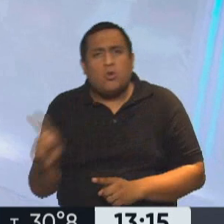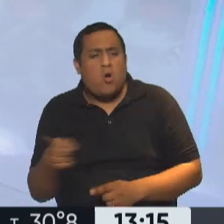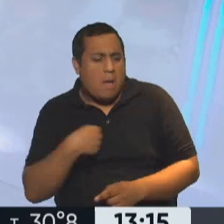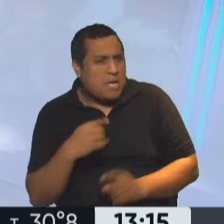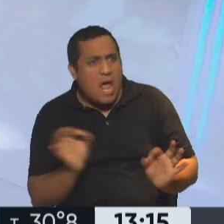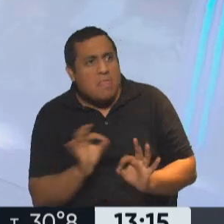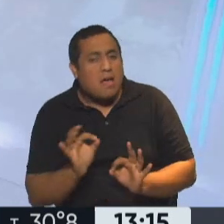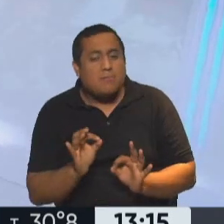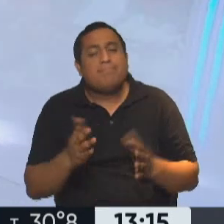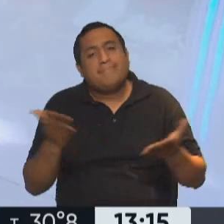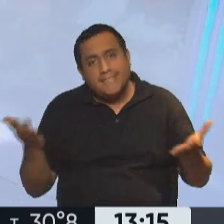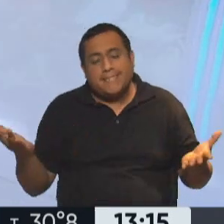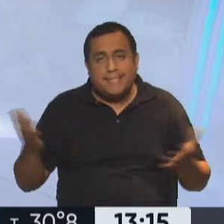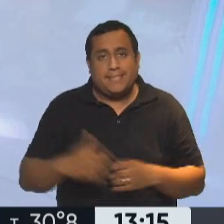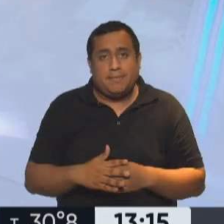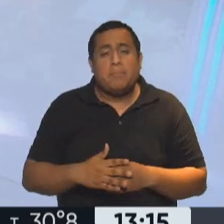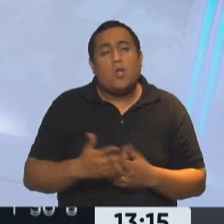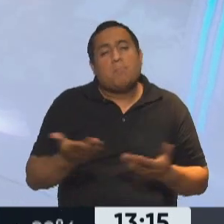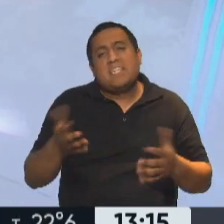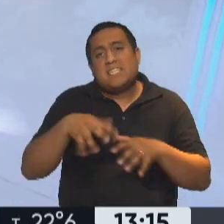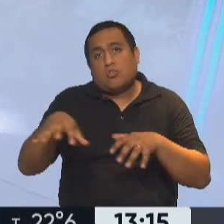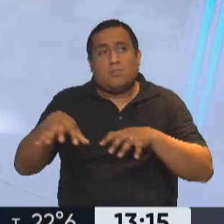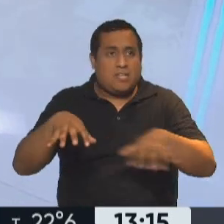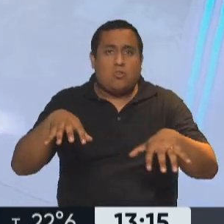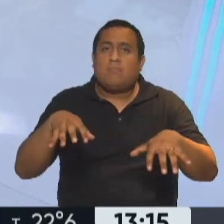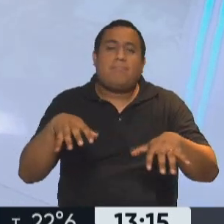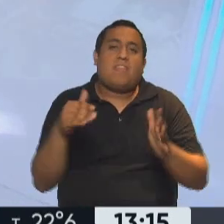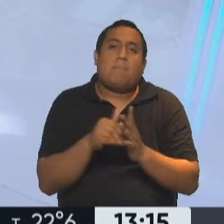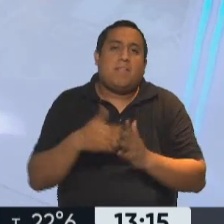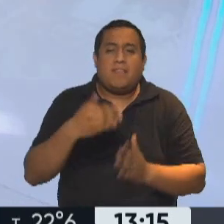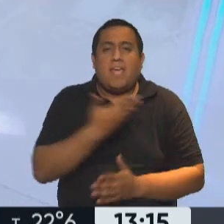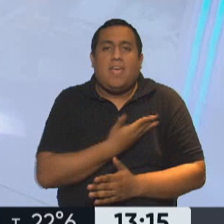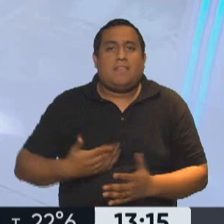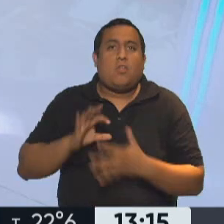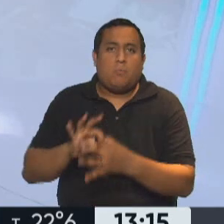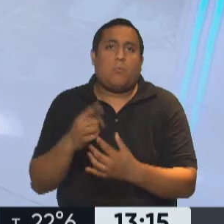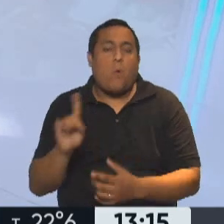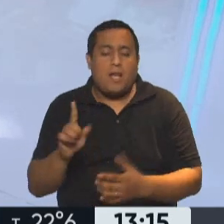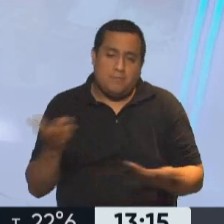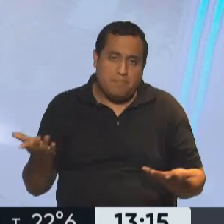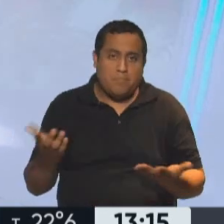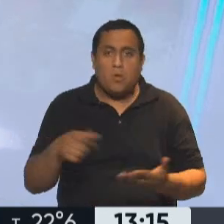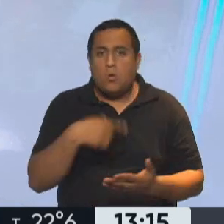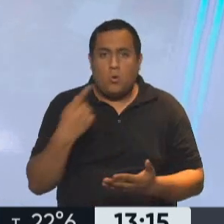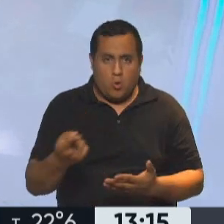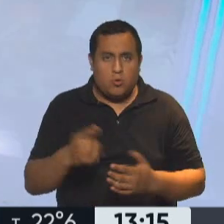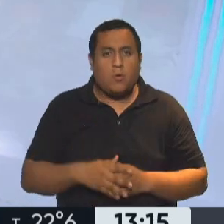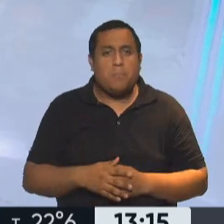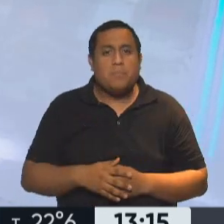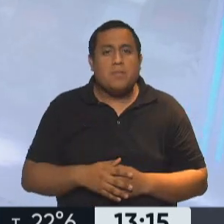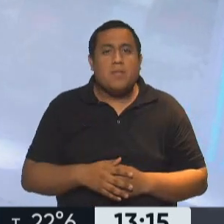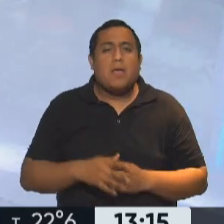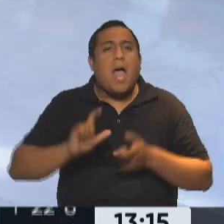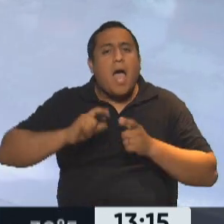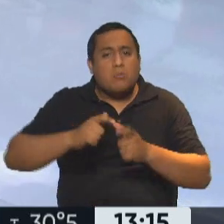sector es que tiene poder relativo frente al Estado y en todo caso esas son las discusiones que tenemos que dar. Y la remarcación de insumos a 200, ¿le van a